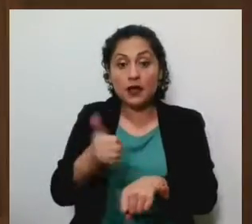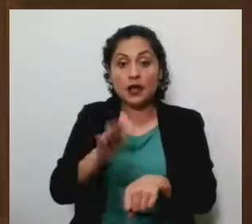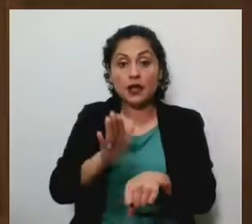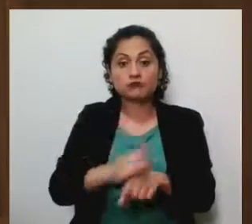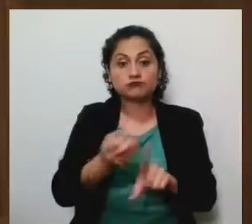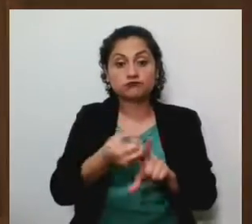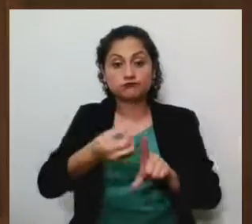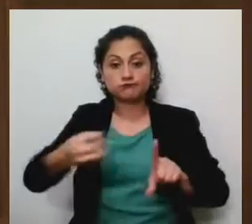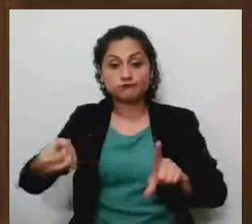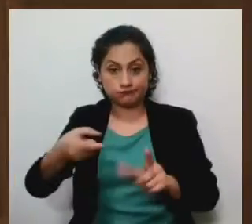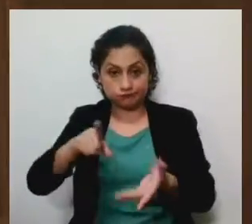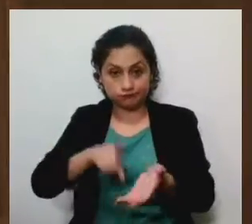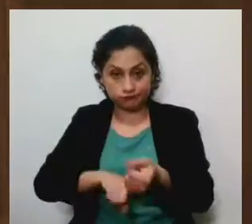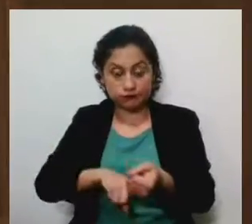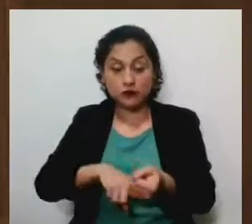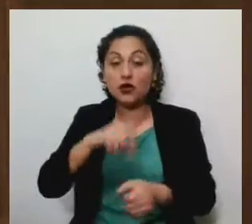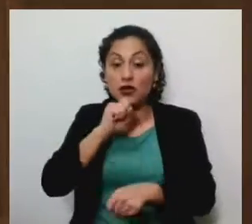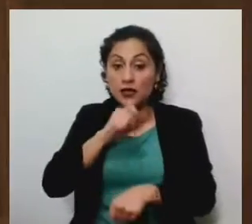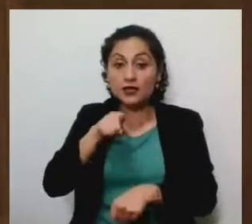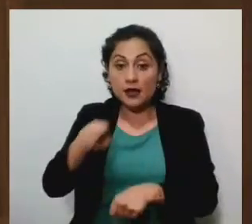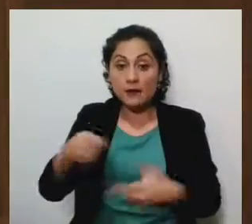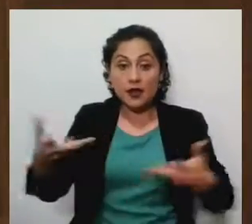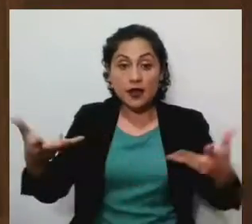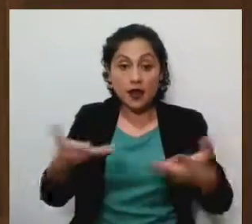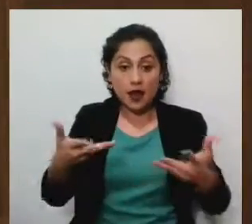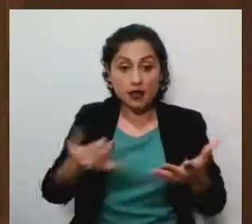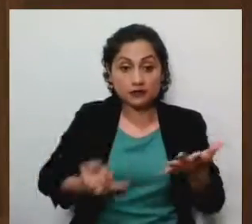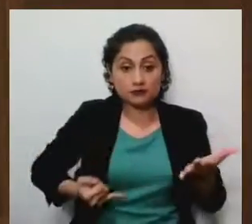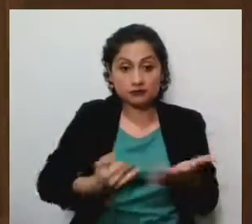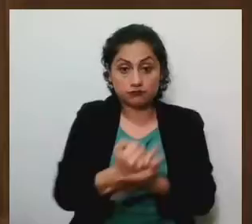y asume el papel de ejecutor de las decisiones del mismo.